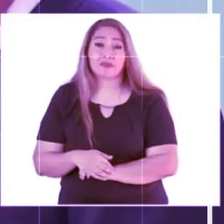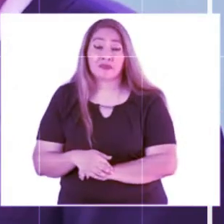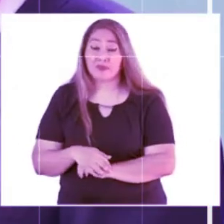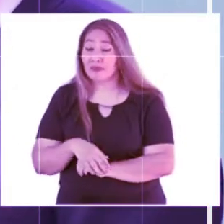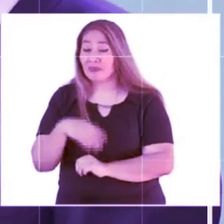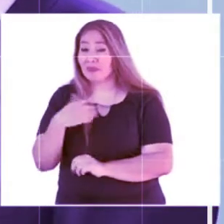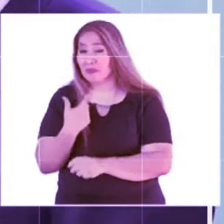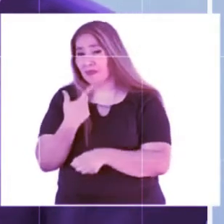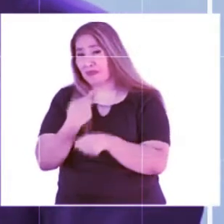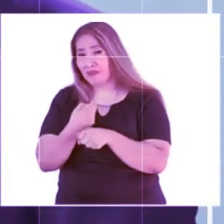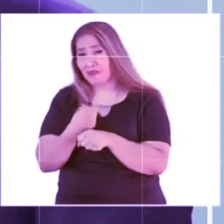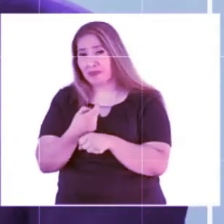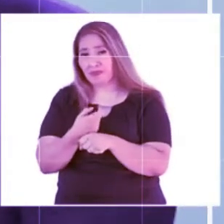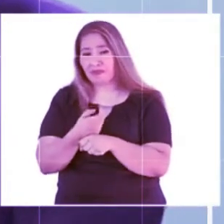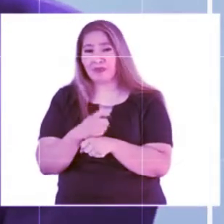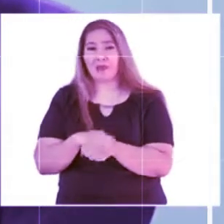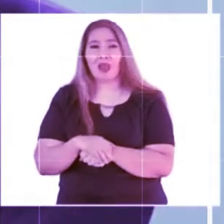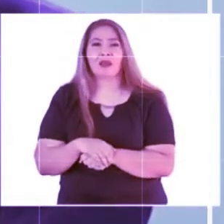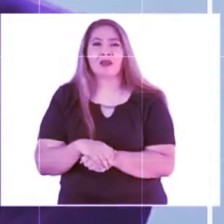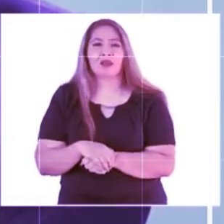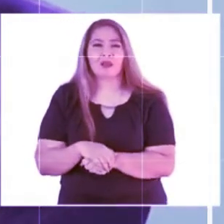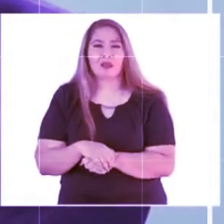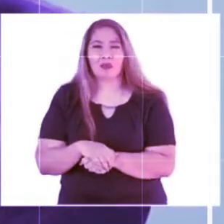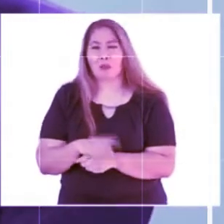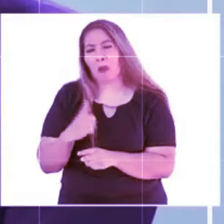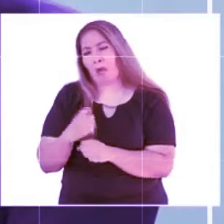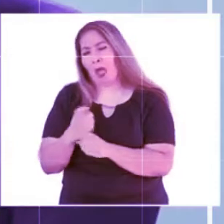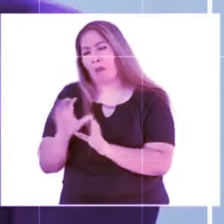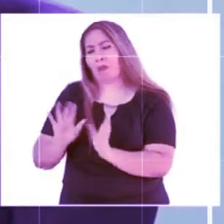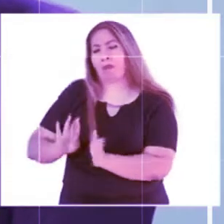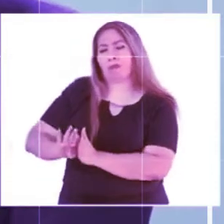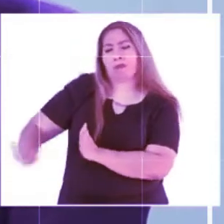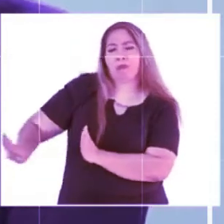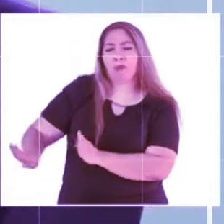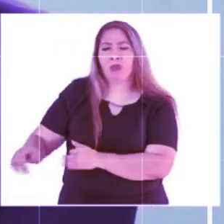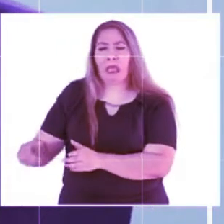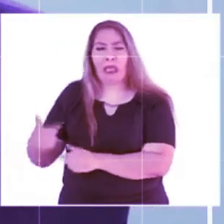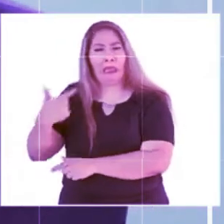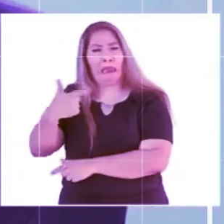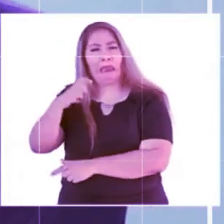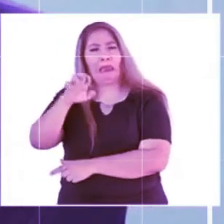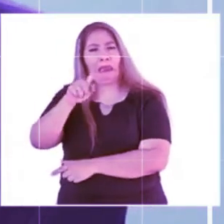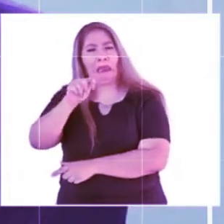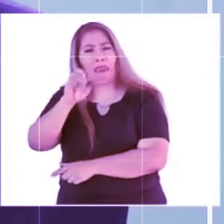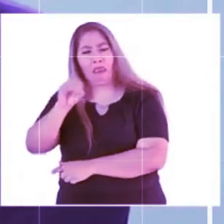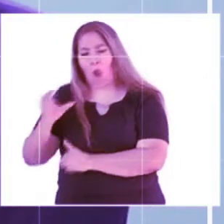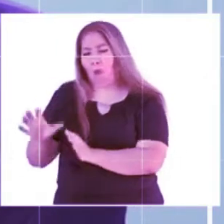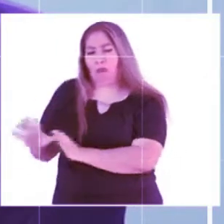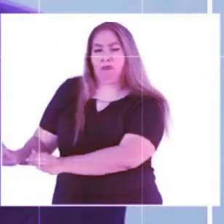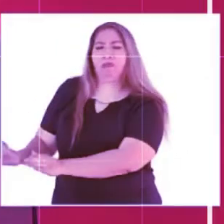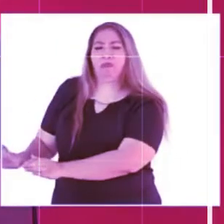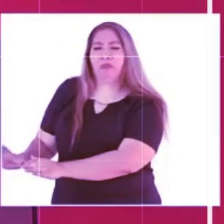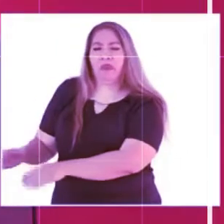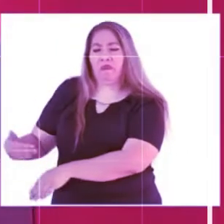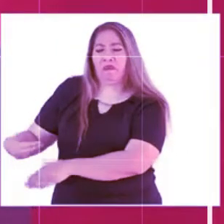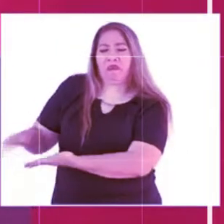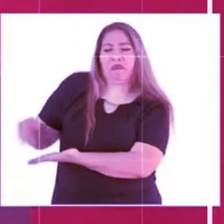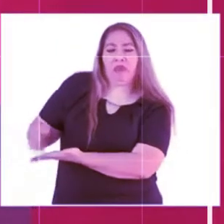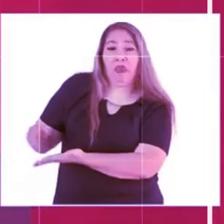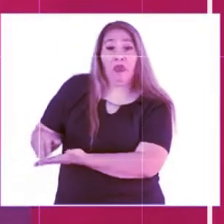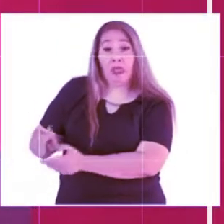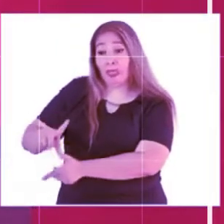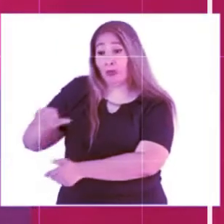los confinaron en barrios, en guetos. Luego